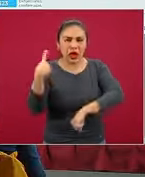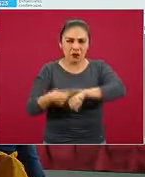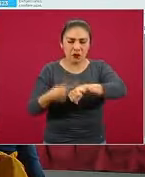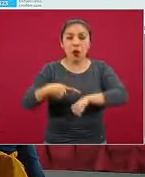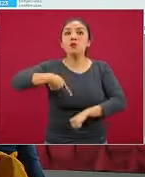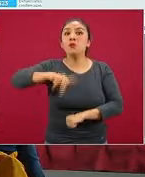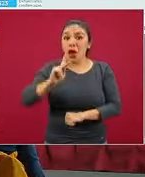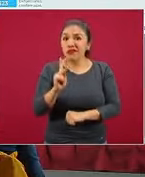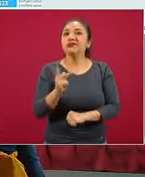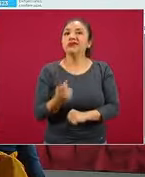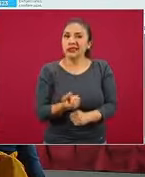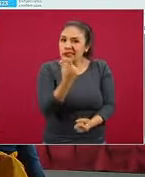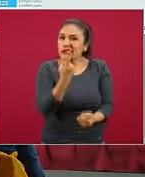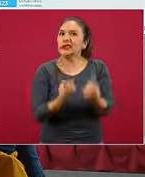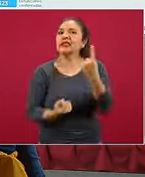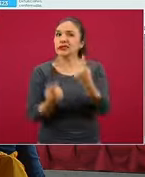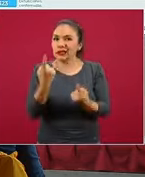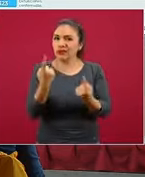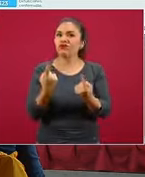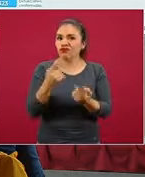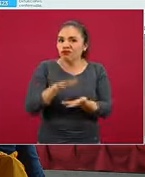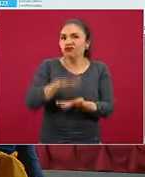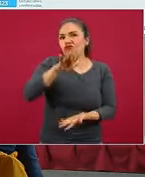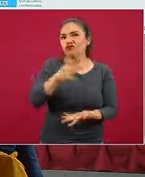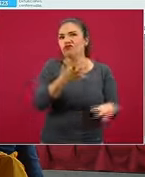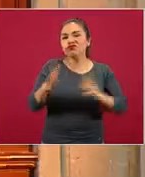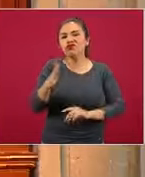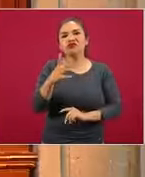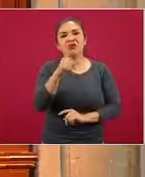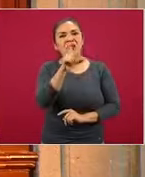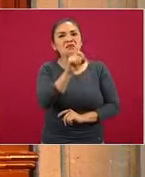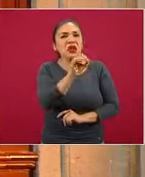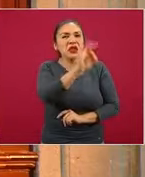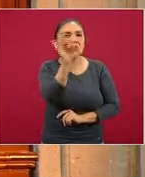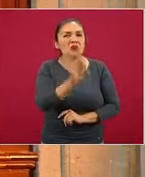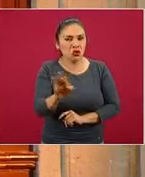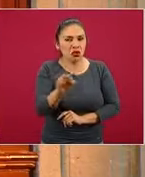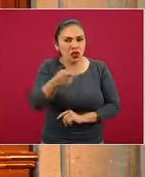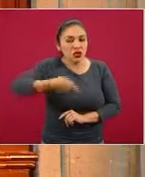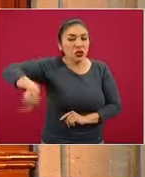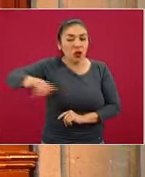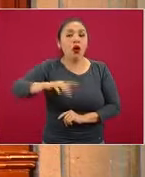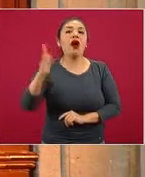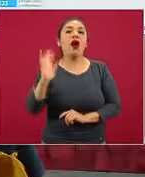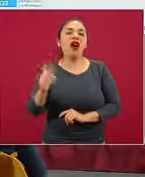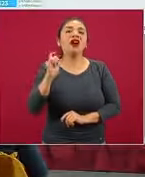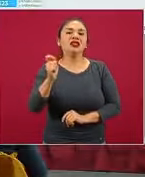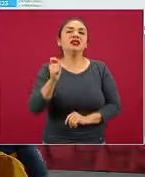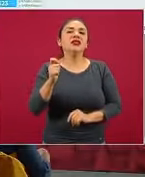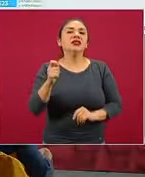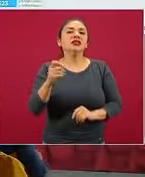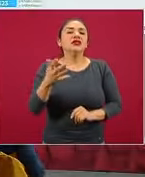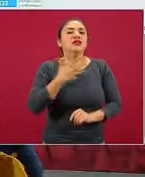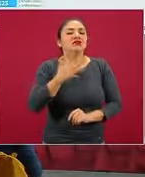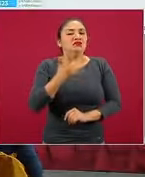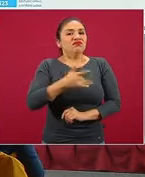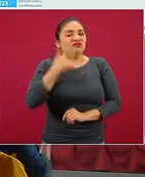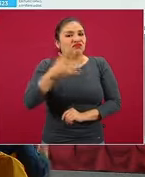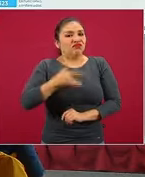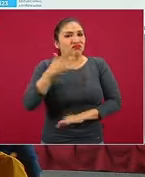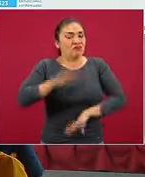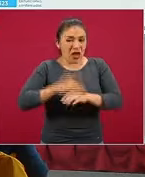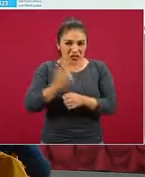grupo, un porcentaje de ellos, alrededor de entre el 20%, han sido casos que han presentado síntomas